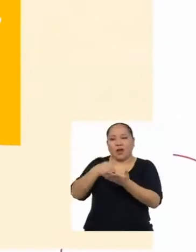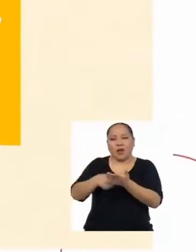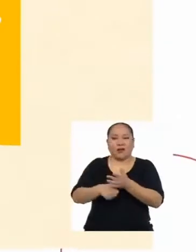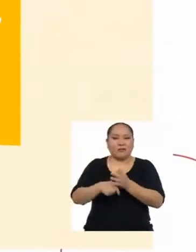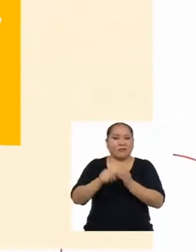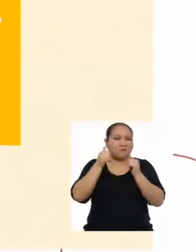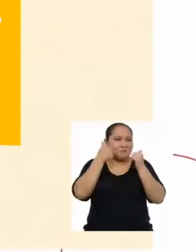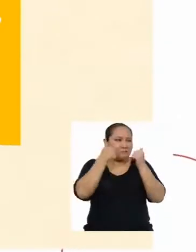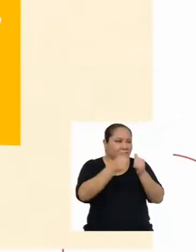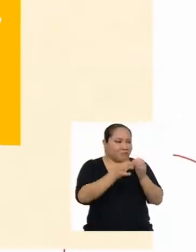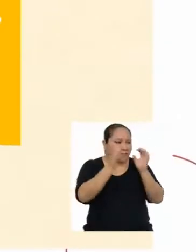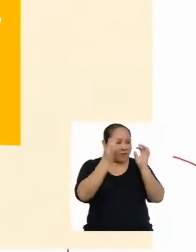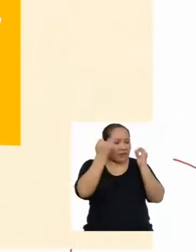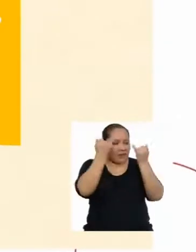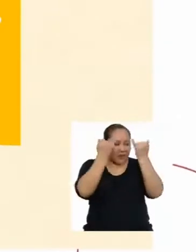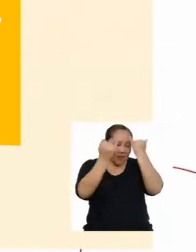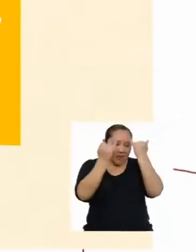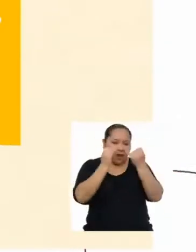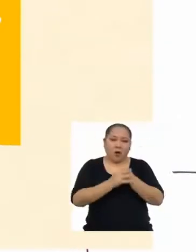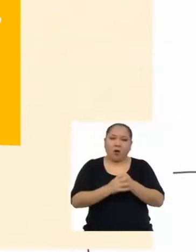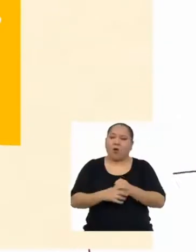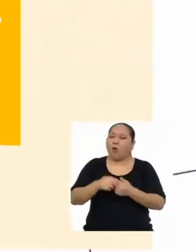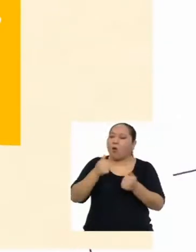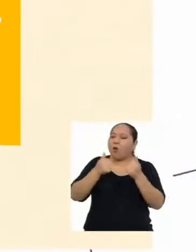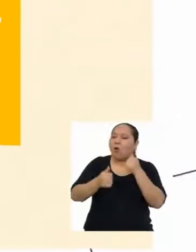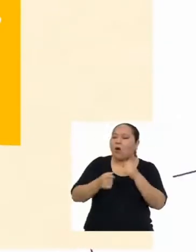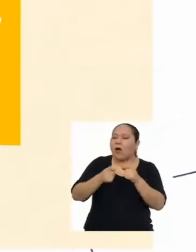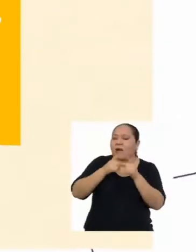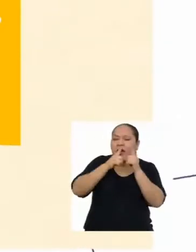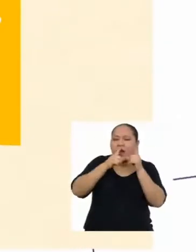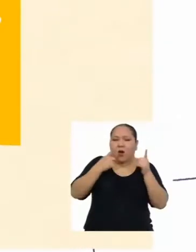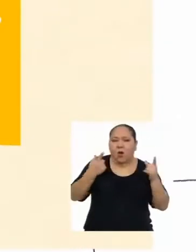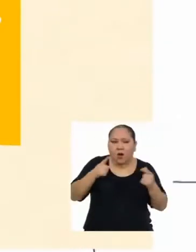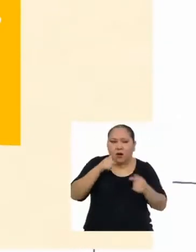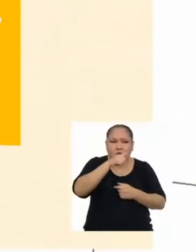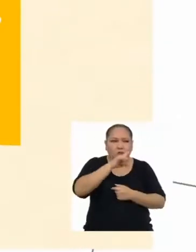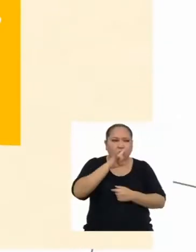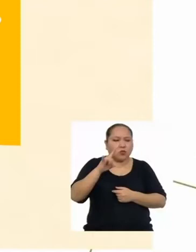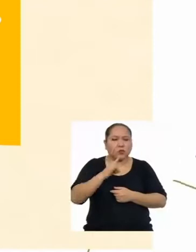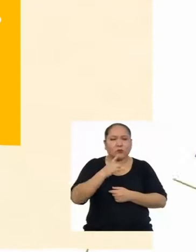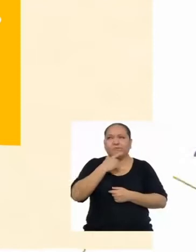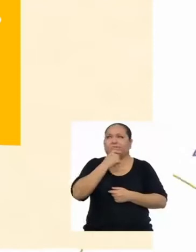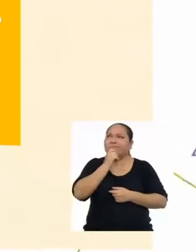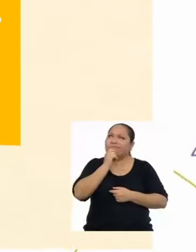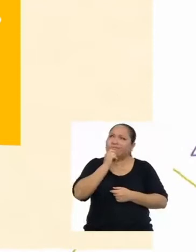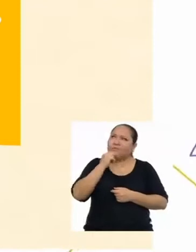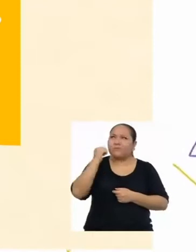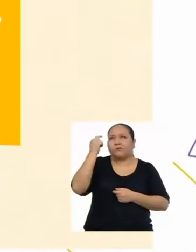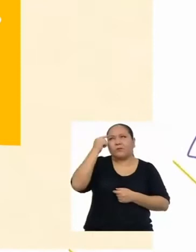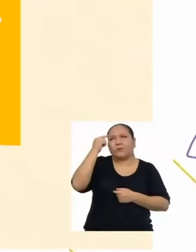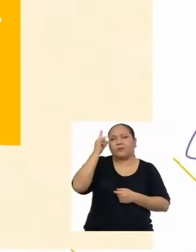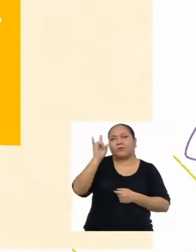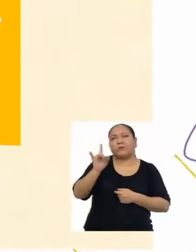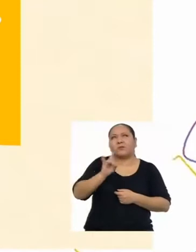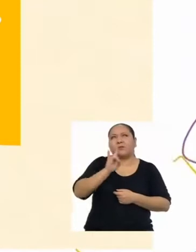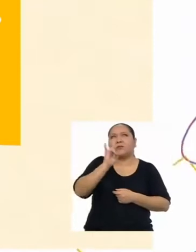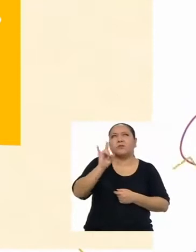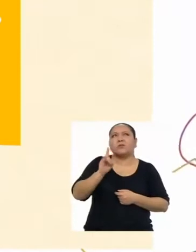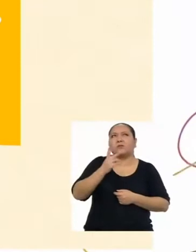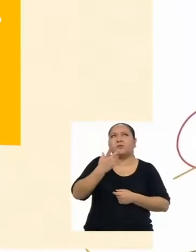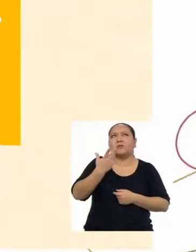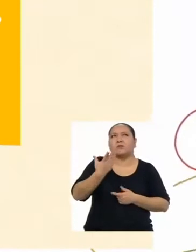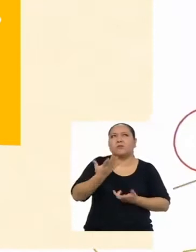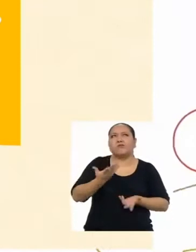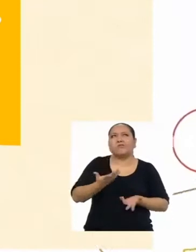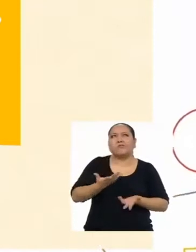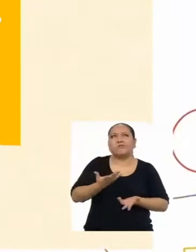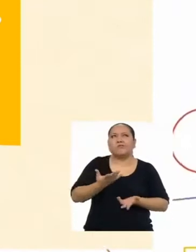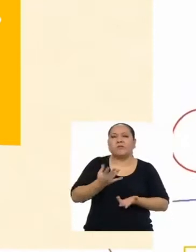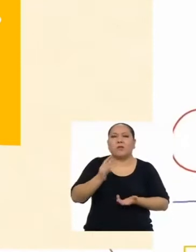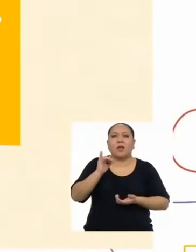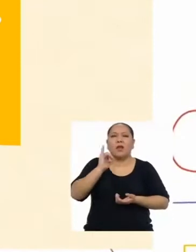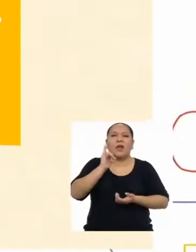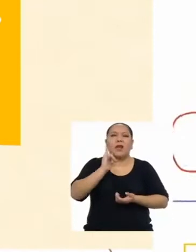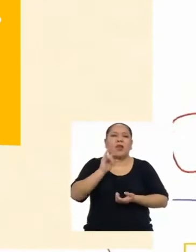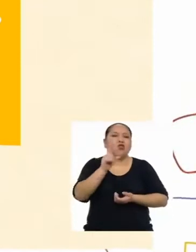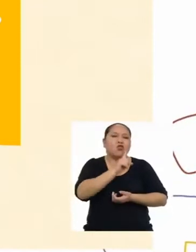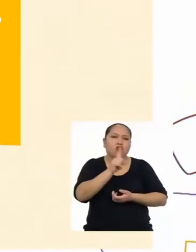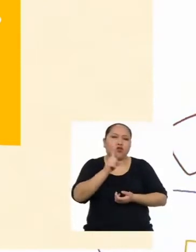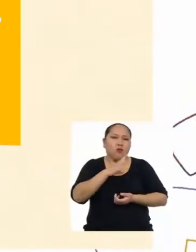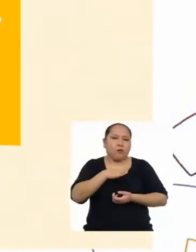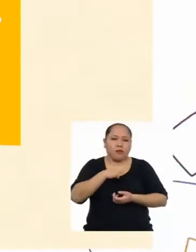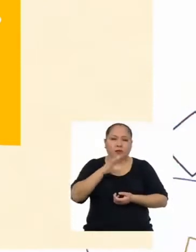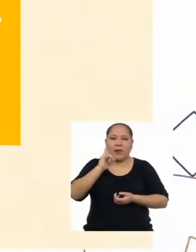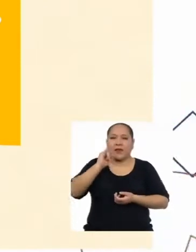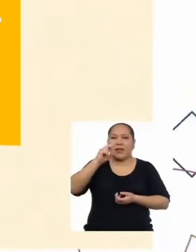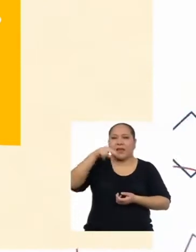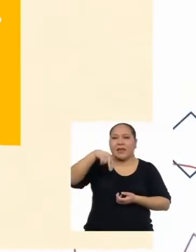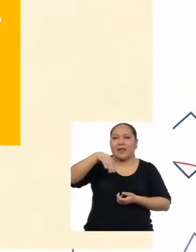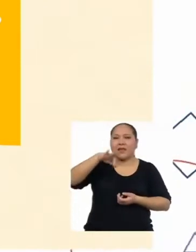¿qué registro o lenguaje utilizarás? Creo que utilizaré un registro informal, pues como